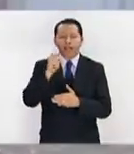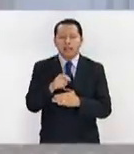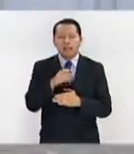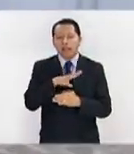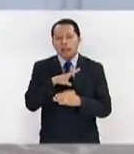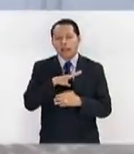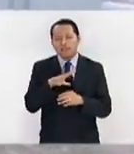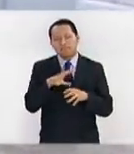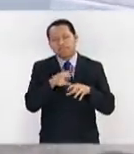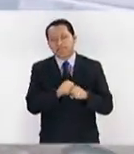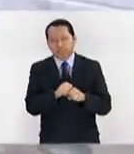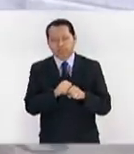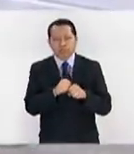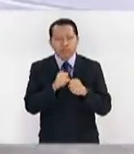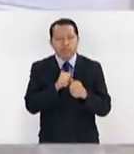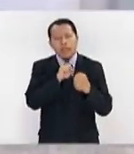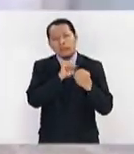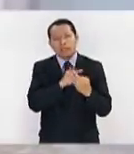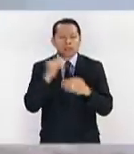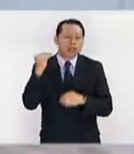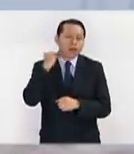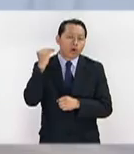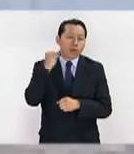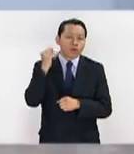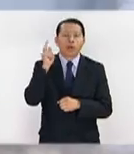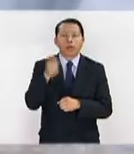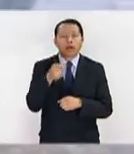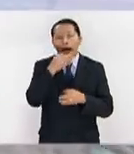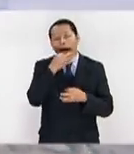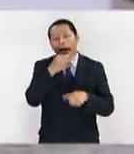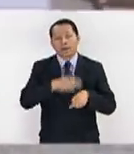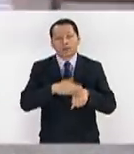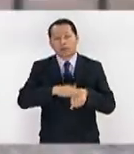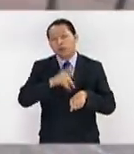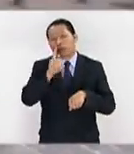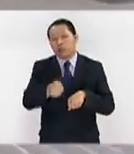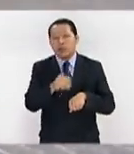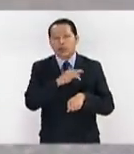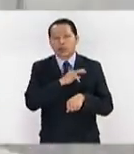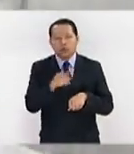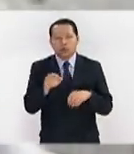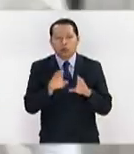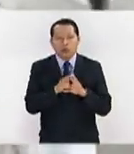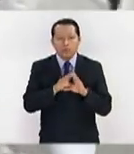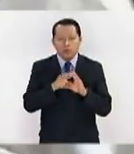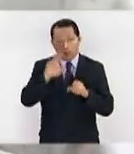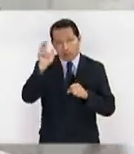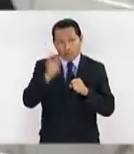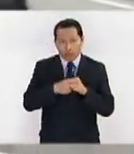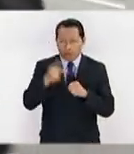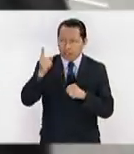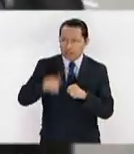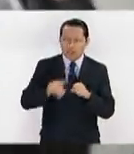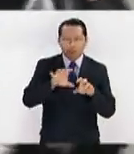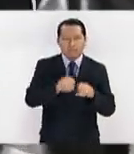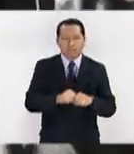puestos bajo custodia en presencia de sus abogados. Se les notificó oficialmente la orden europea de